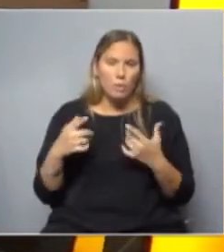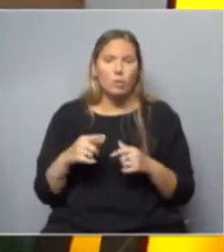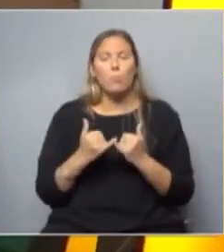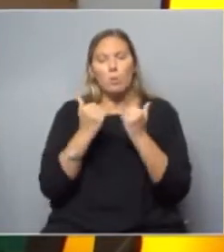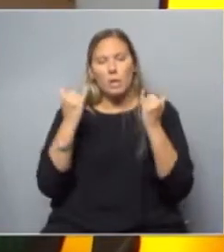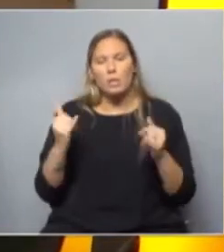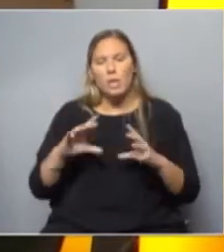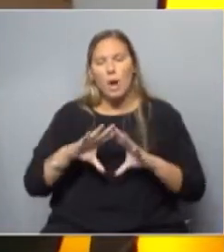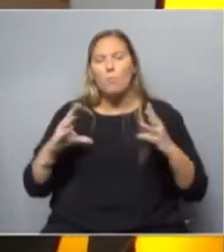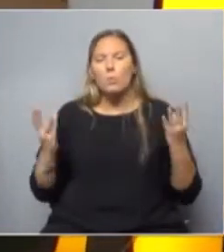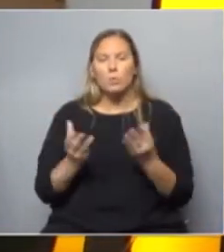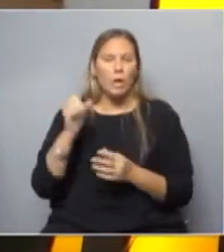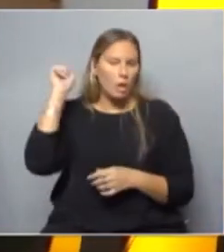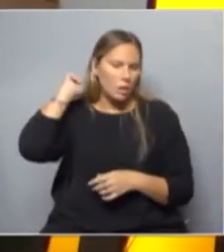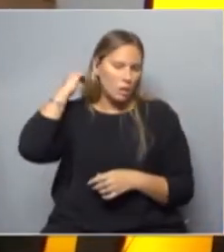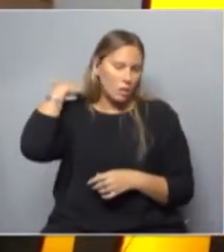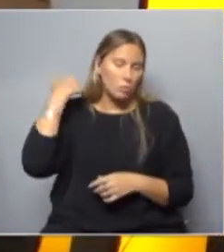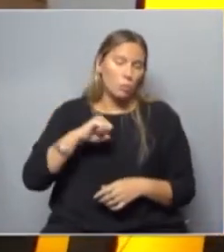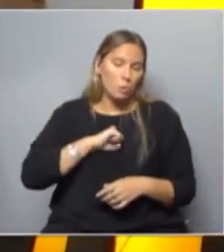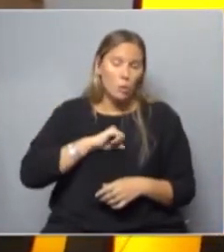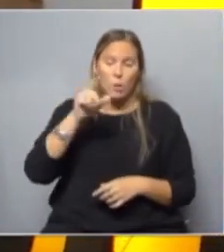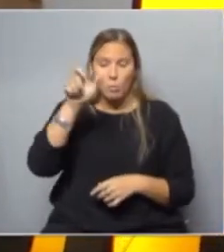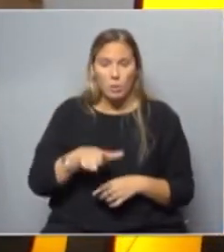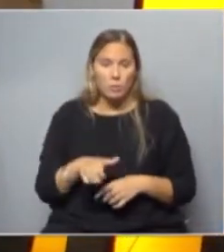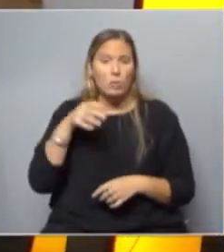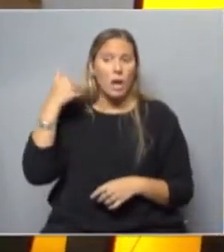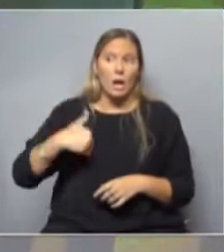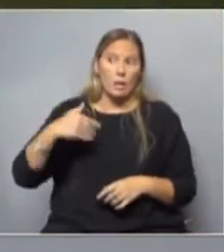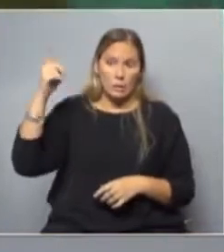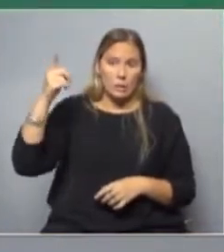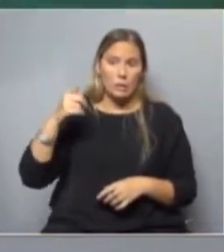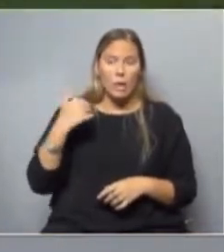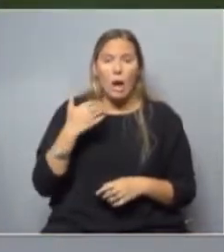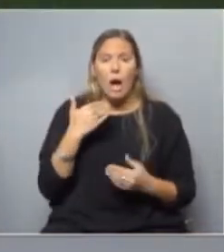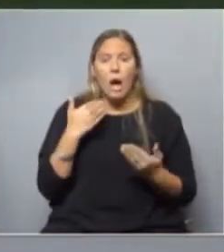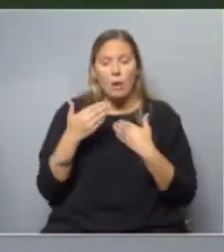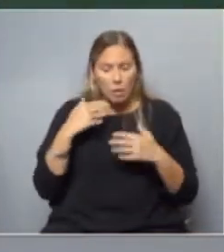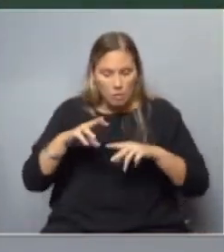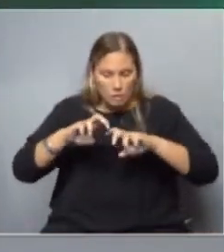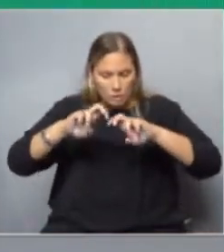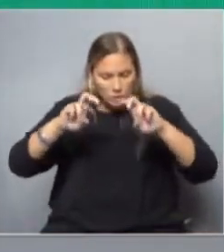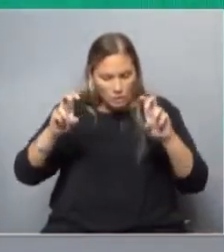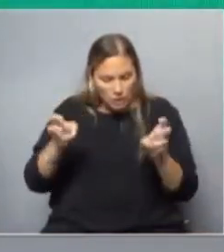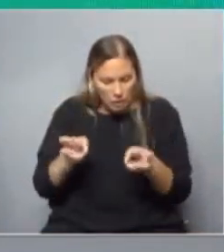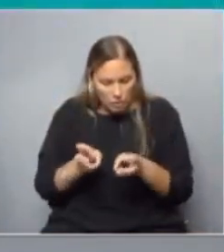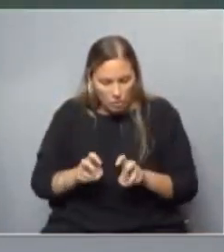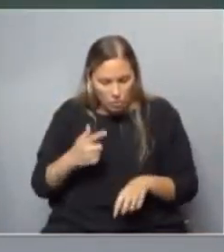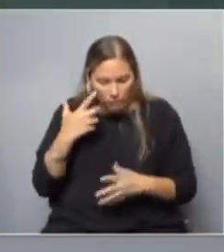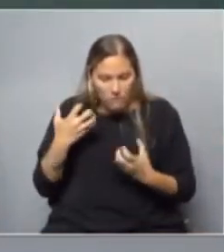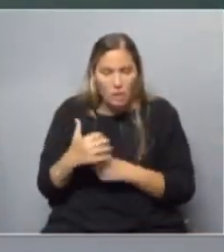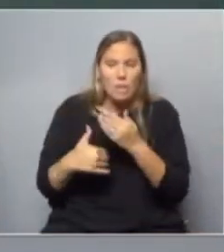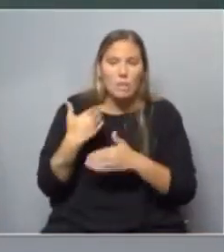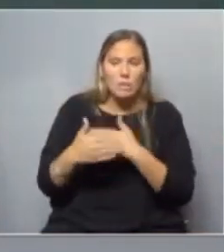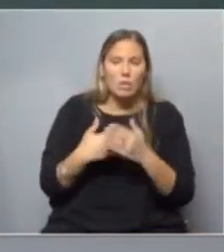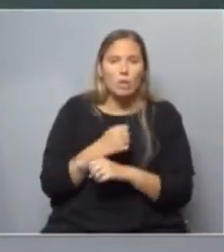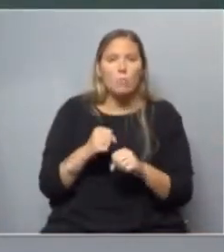de la Tuberculosis, y uno de los expositores de Argentina hablaba de un diagnóstico, ¿no?, que están tratando de desarrollar, que